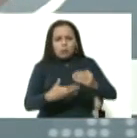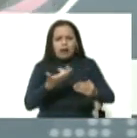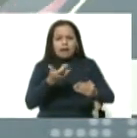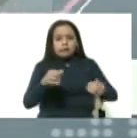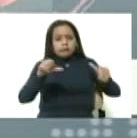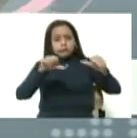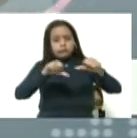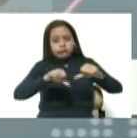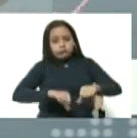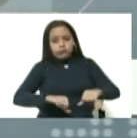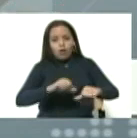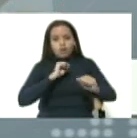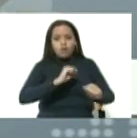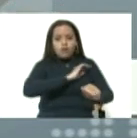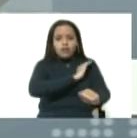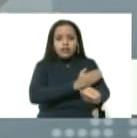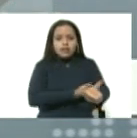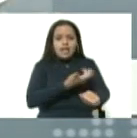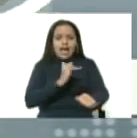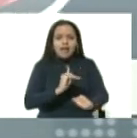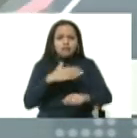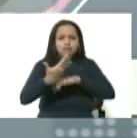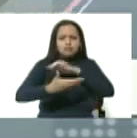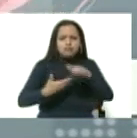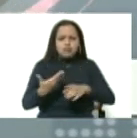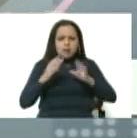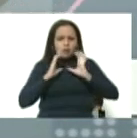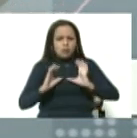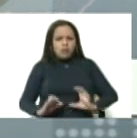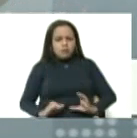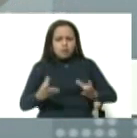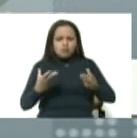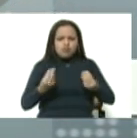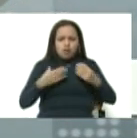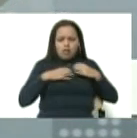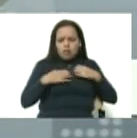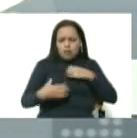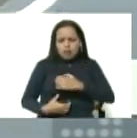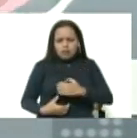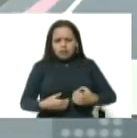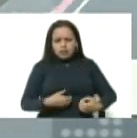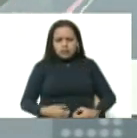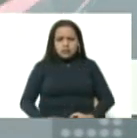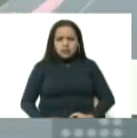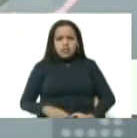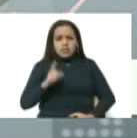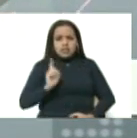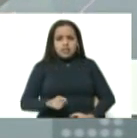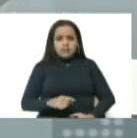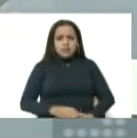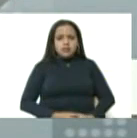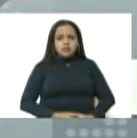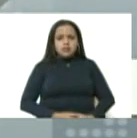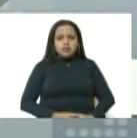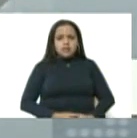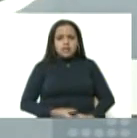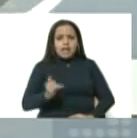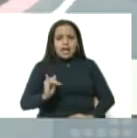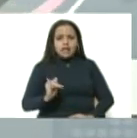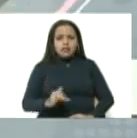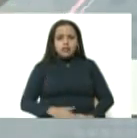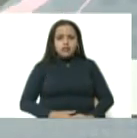córpida, presentó falla orgánica múltiple, y además de eso se sobrepuso una infección